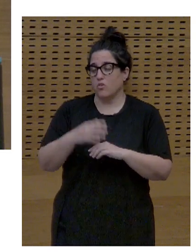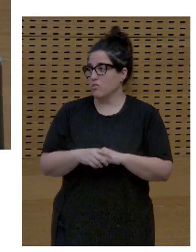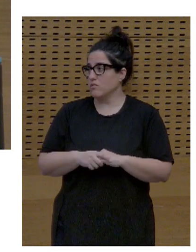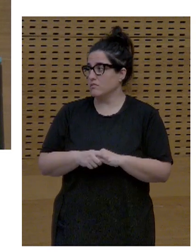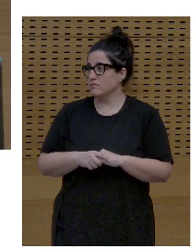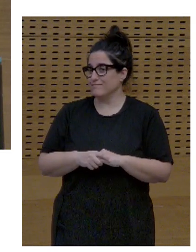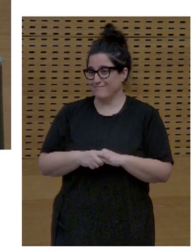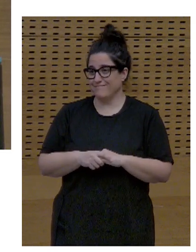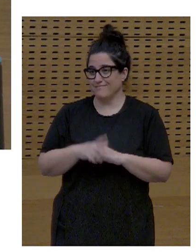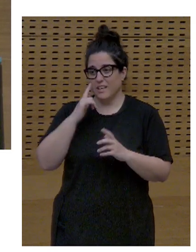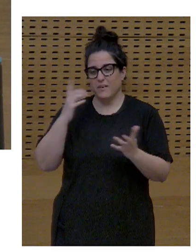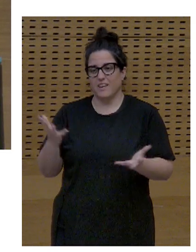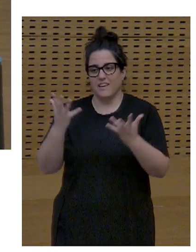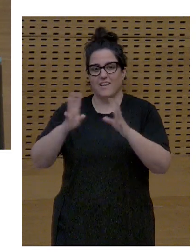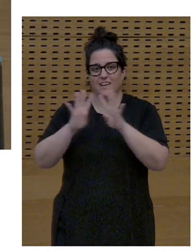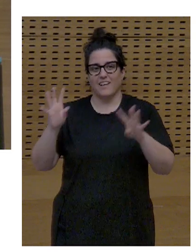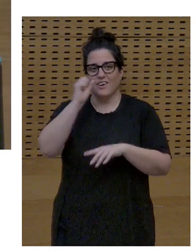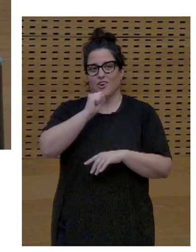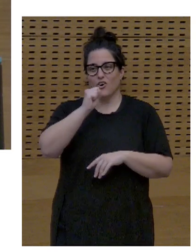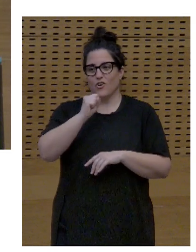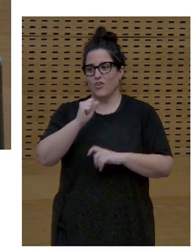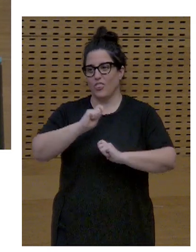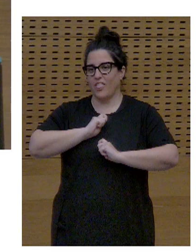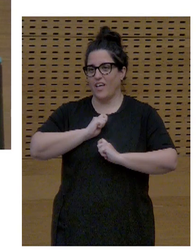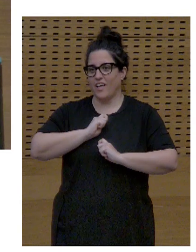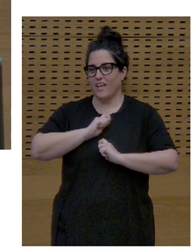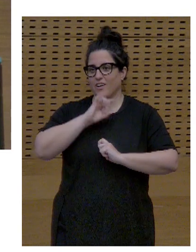moral con el coro, ya ves. Con la música.